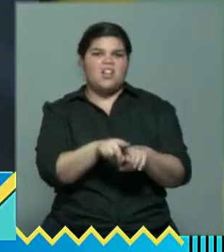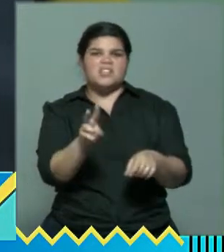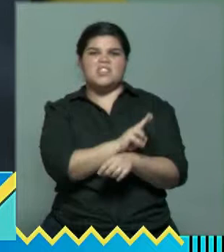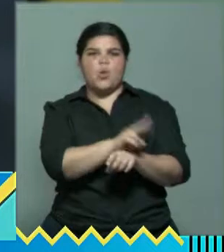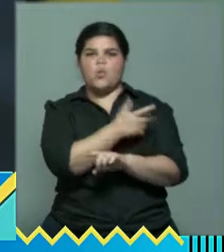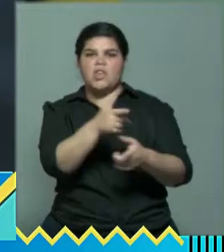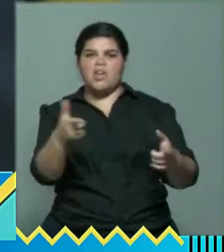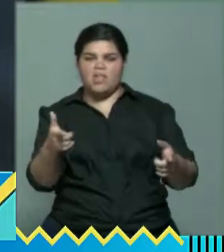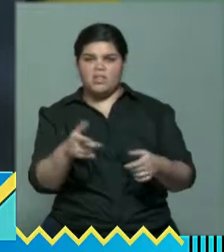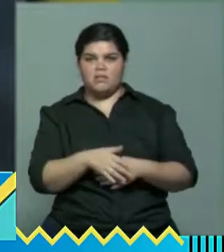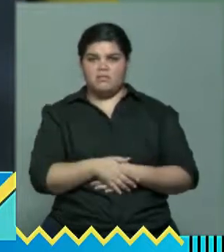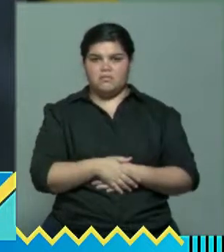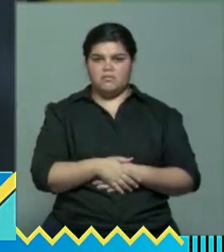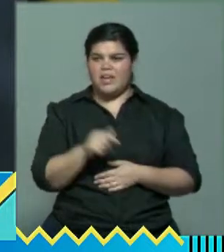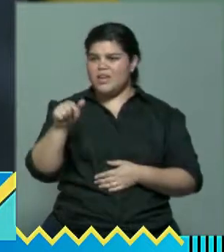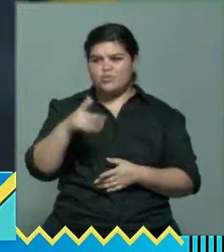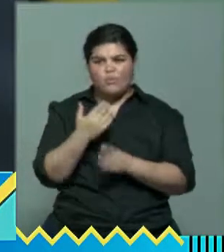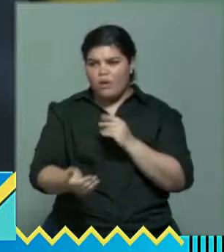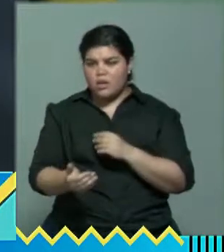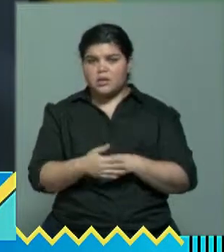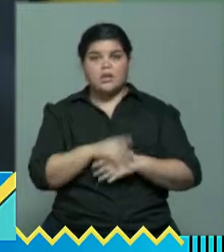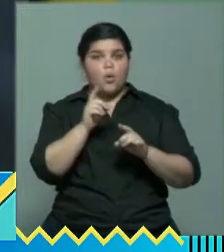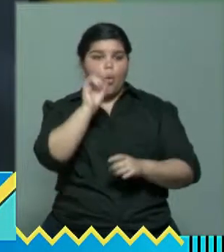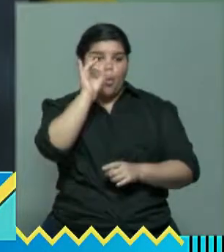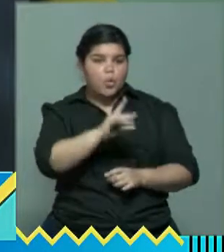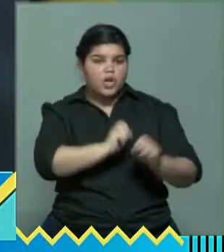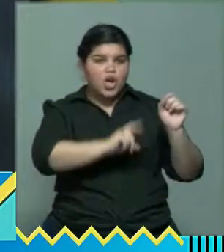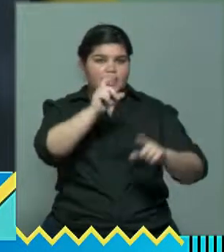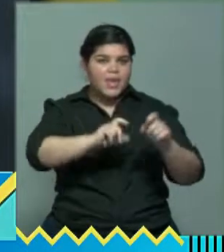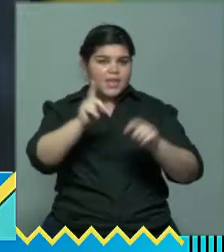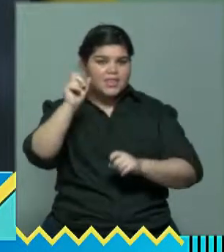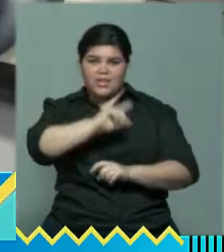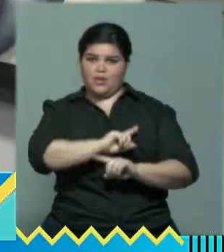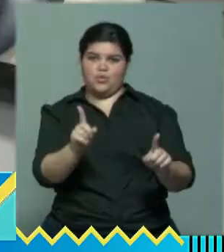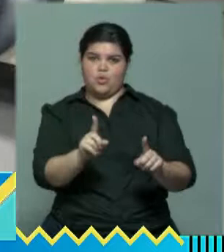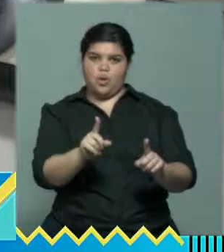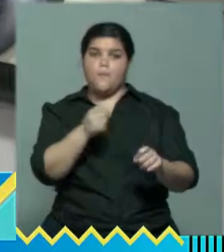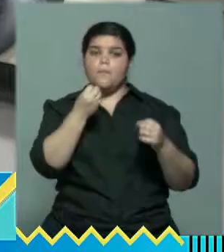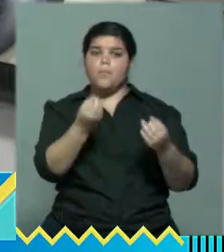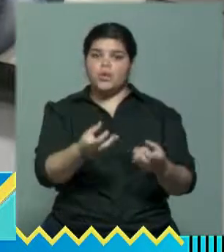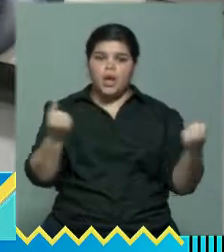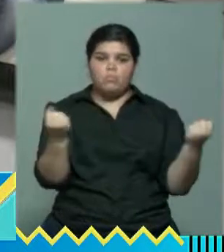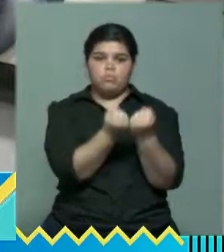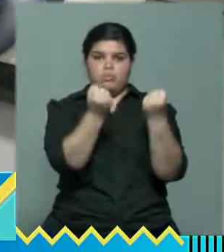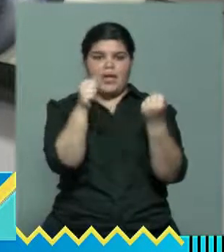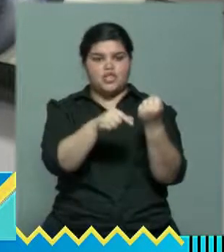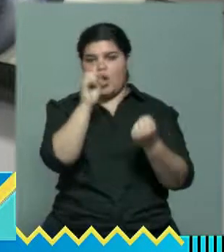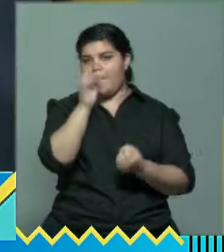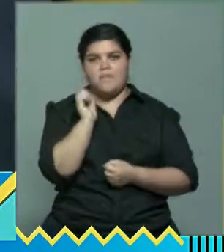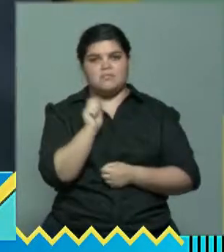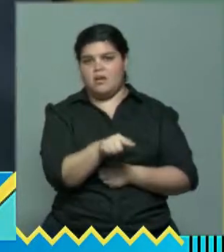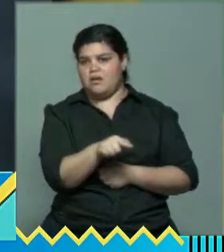tema penal. Y no es solamente la estadística, porque en el caso de los accidentes de tránsito es una cosa muy puntual.